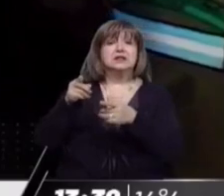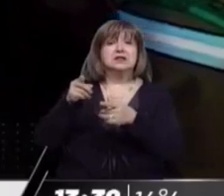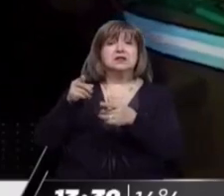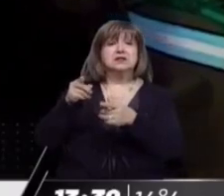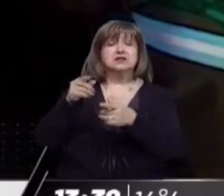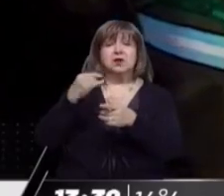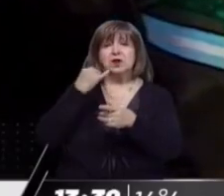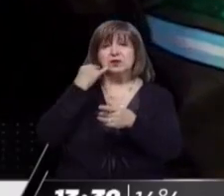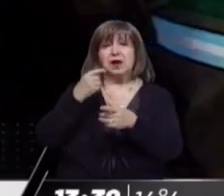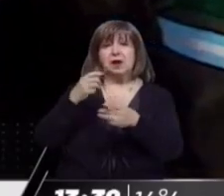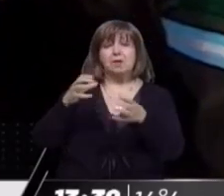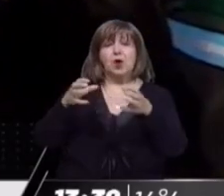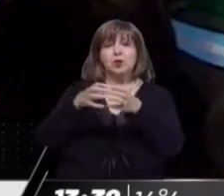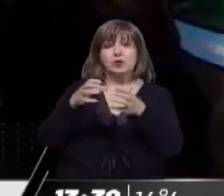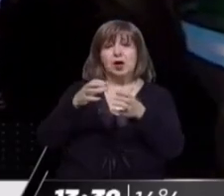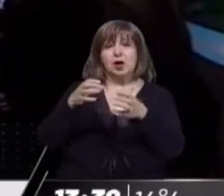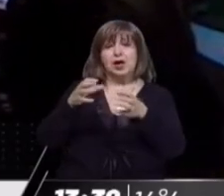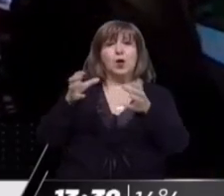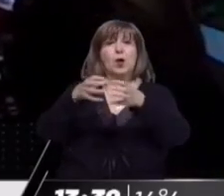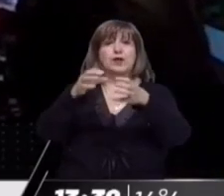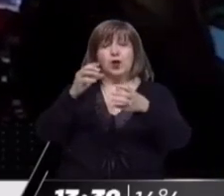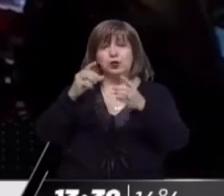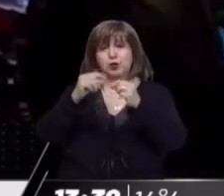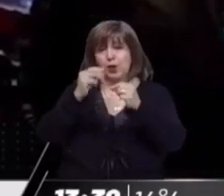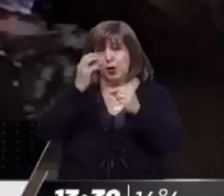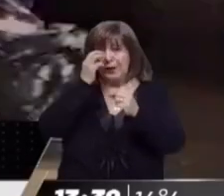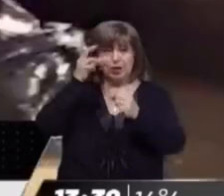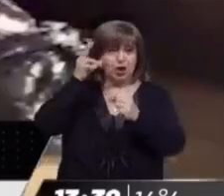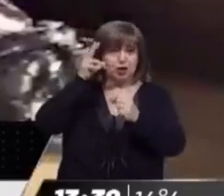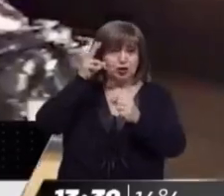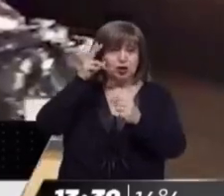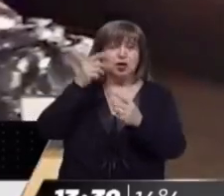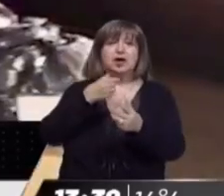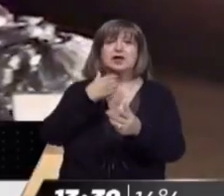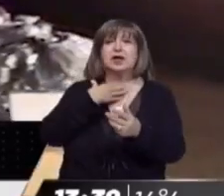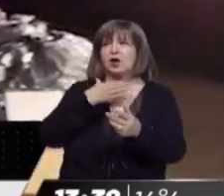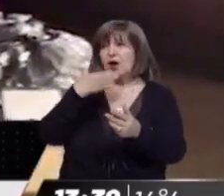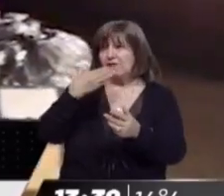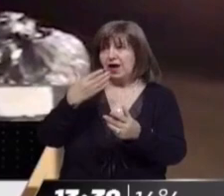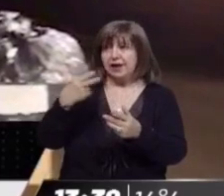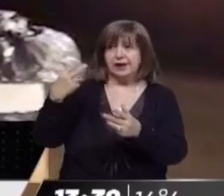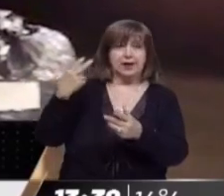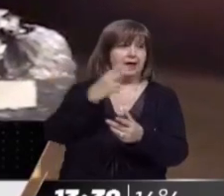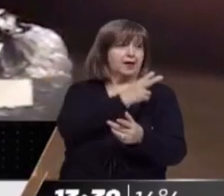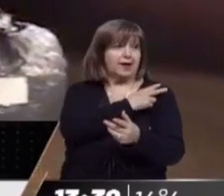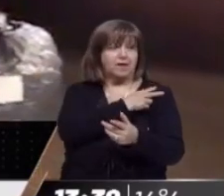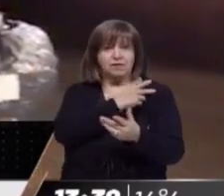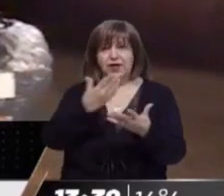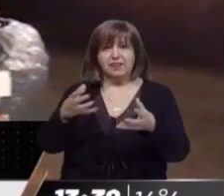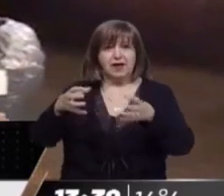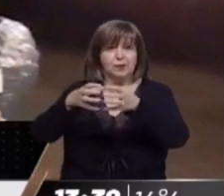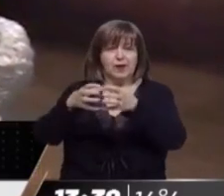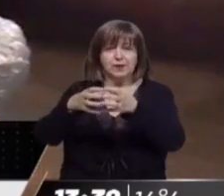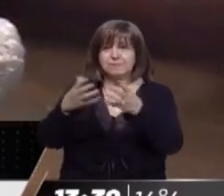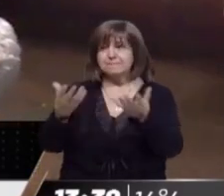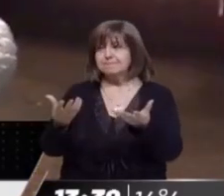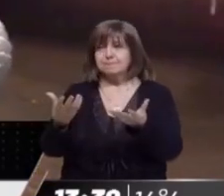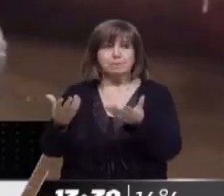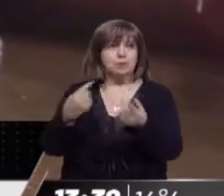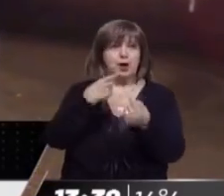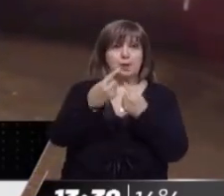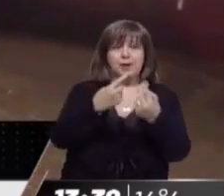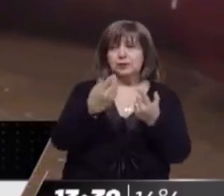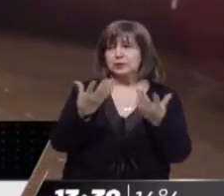fuera de lo que es el Escuadrón 28 de Tunuyán en este momento, tratar de hablar con algún vocero o el jefe, en este caso del escuadrón. Bueno, en este momento